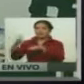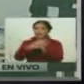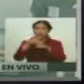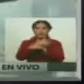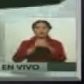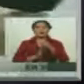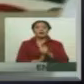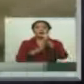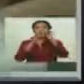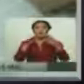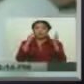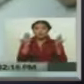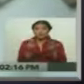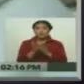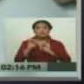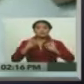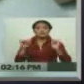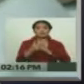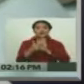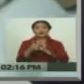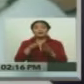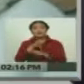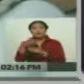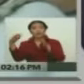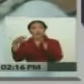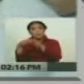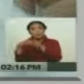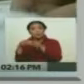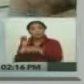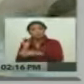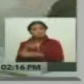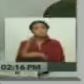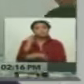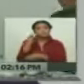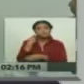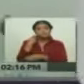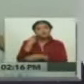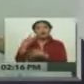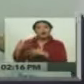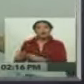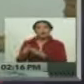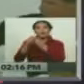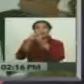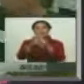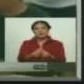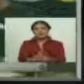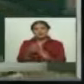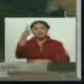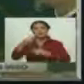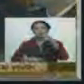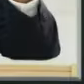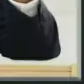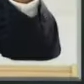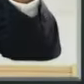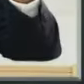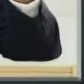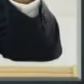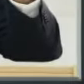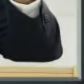una mayoría calificada. Es decir, las capacidades de la oposición dentro de la Asamblea, con